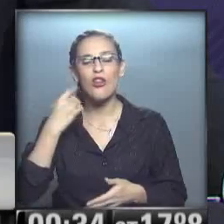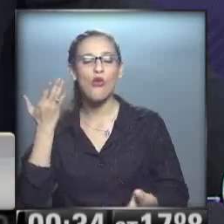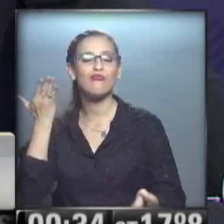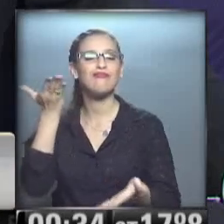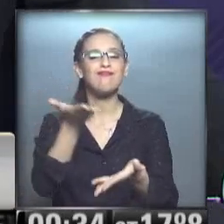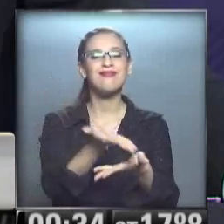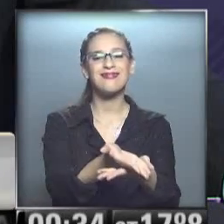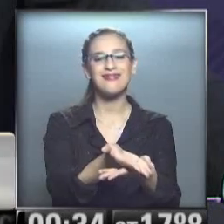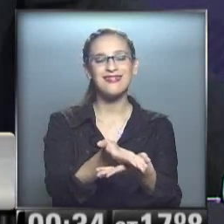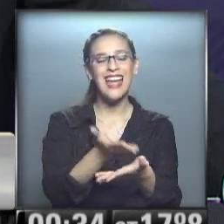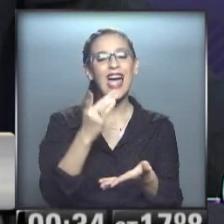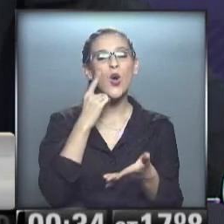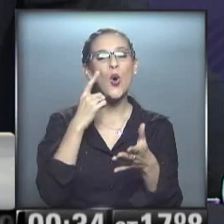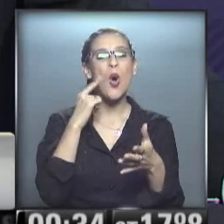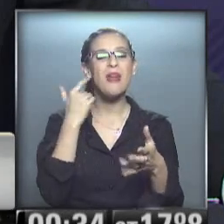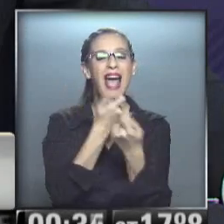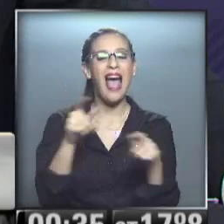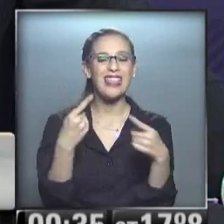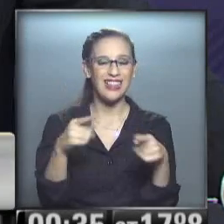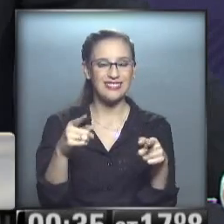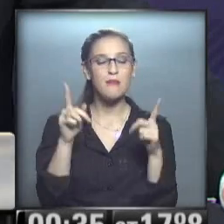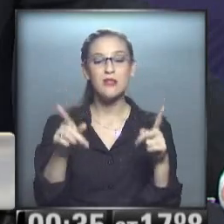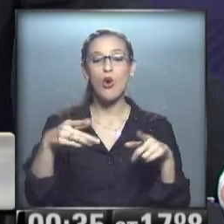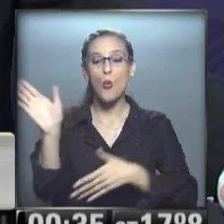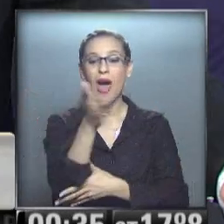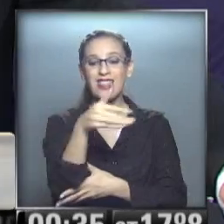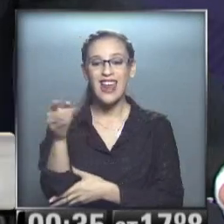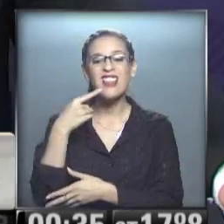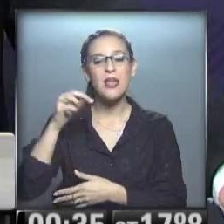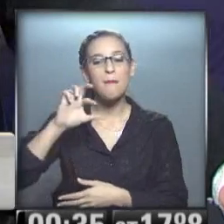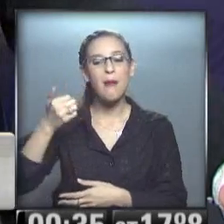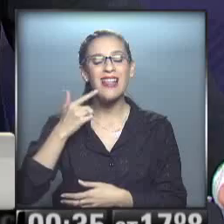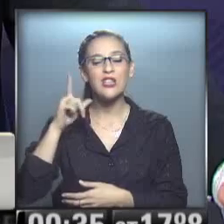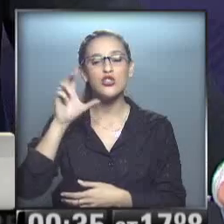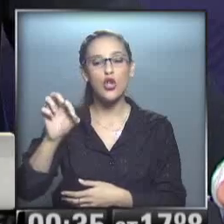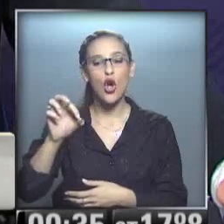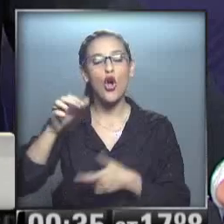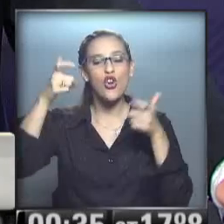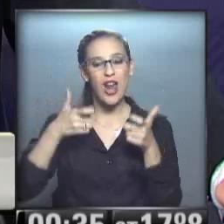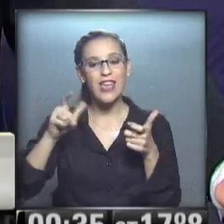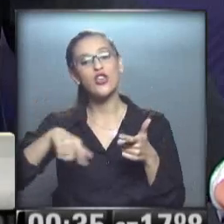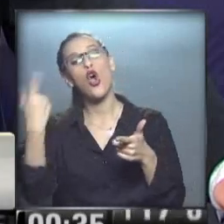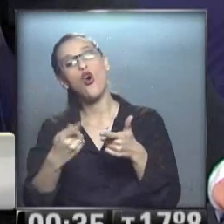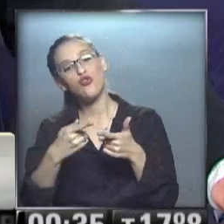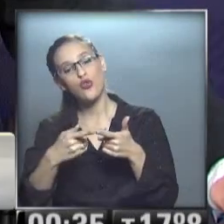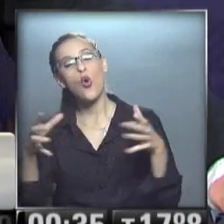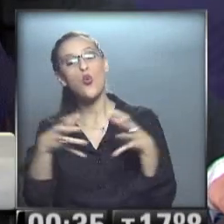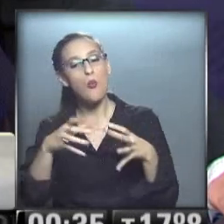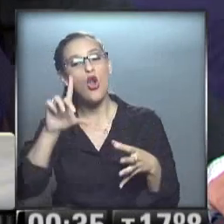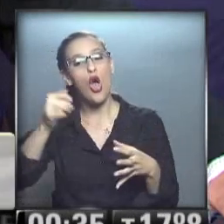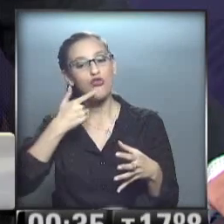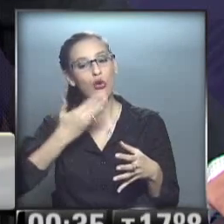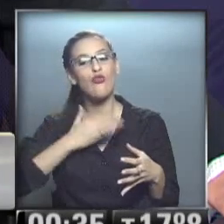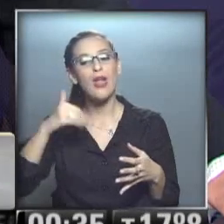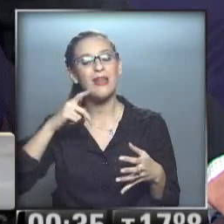Solari y tenía de un lado toda la inscripción de Patricio Rey y del otro lado los fundamentalistas del aire acondicionado. Linda presentación será